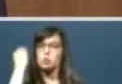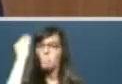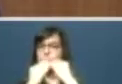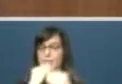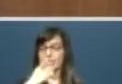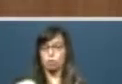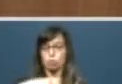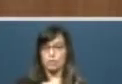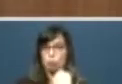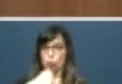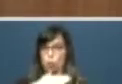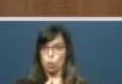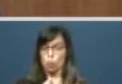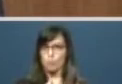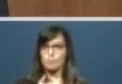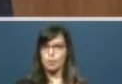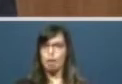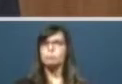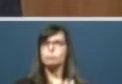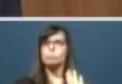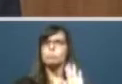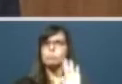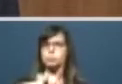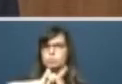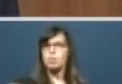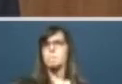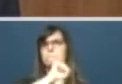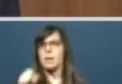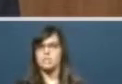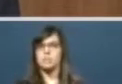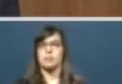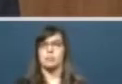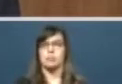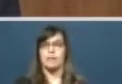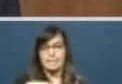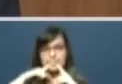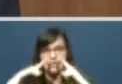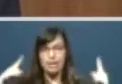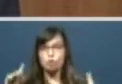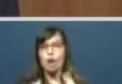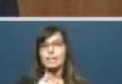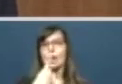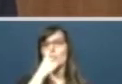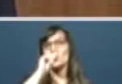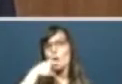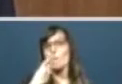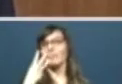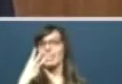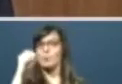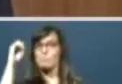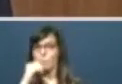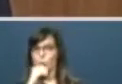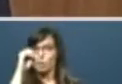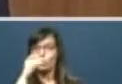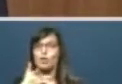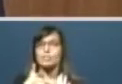nuestra economía un crecimiento mayor en 2014 hasta del más 1 3% que sería aún más